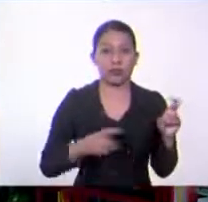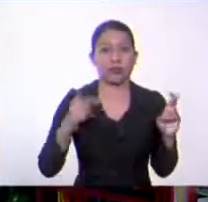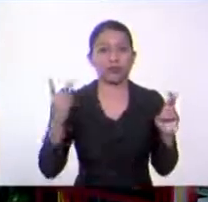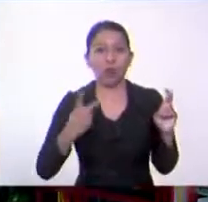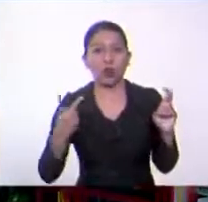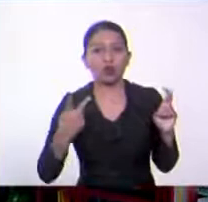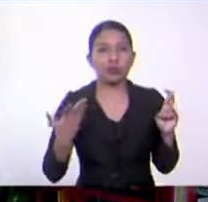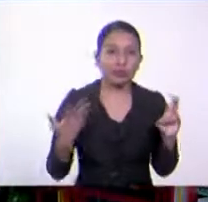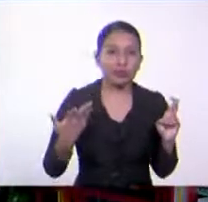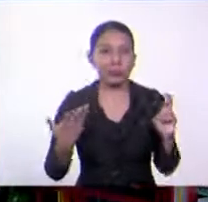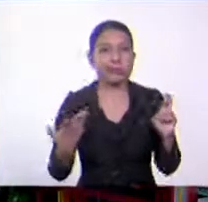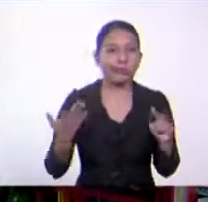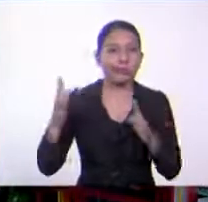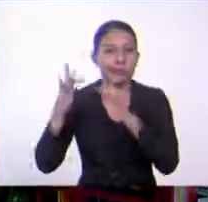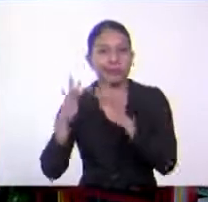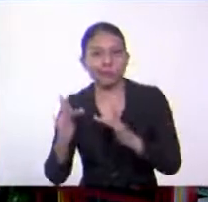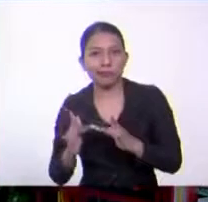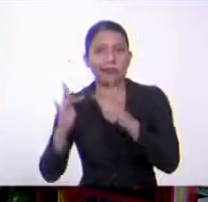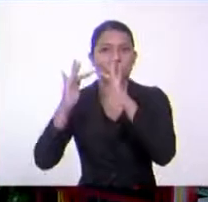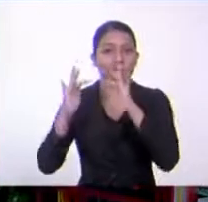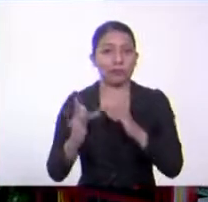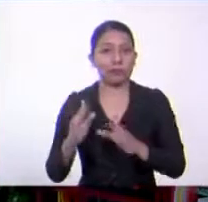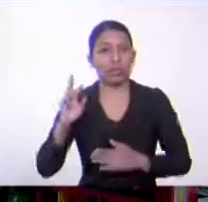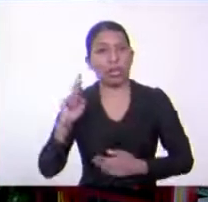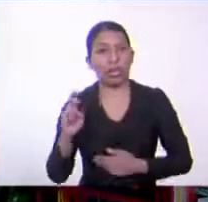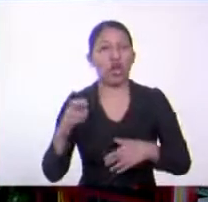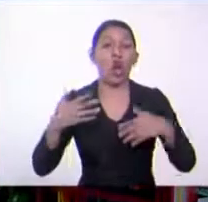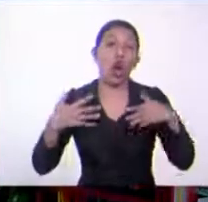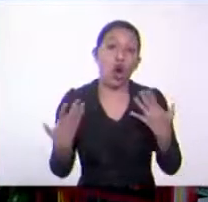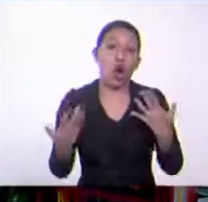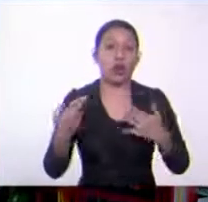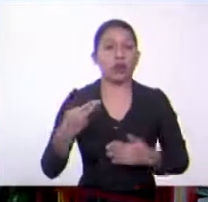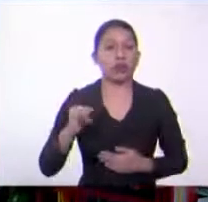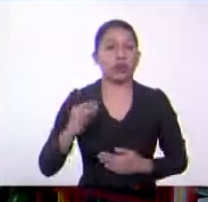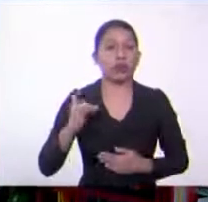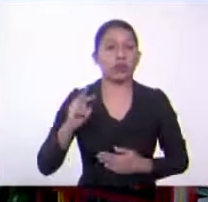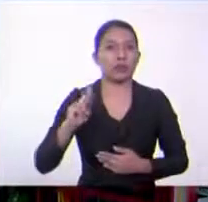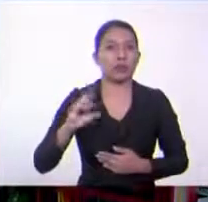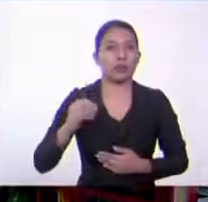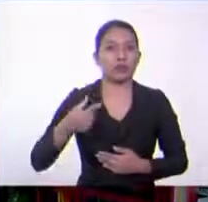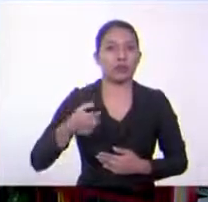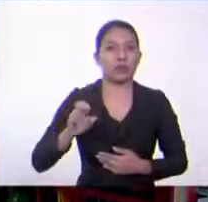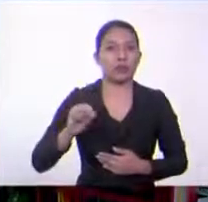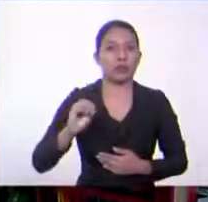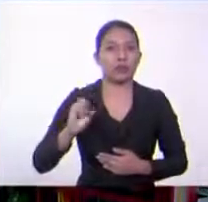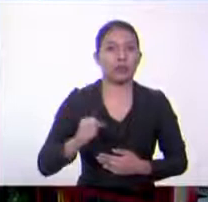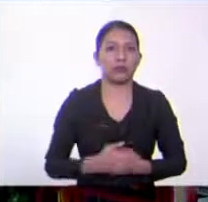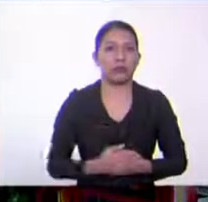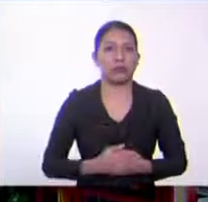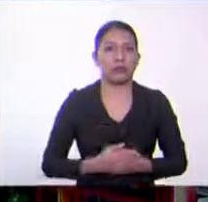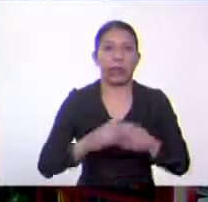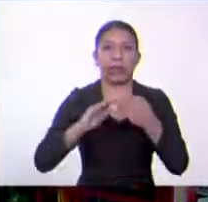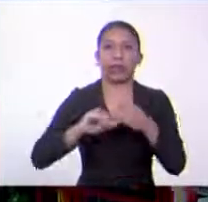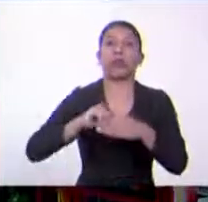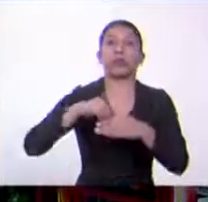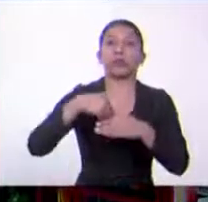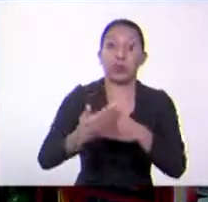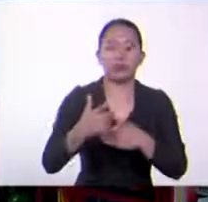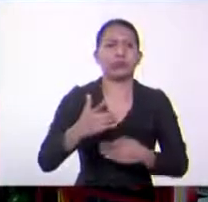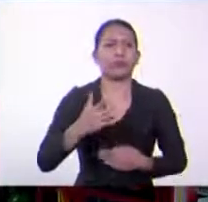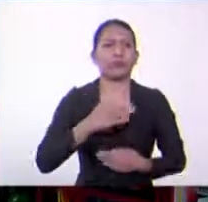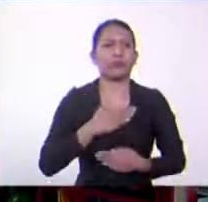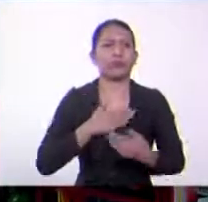2 enlaces pueden ser grupos R o hidrógenos. Posteriormente tenemos a